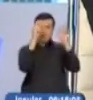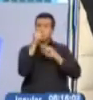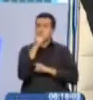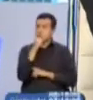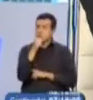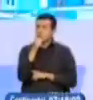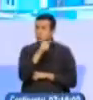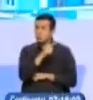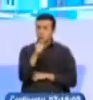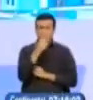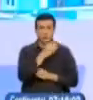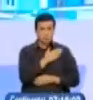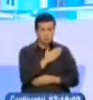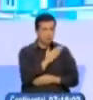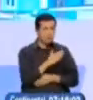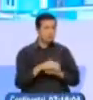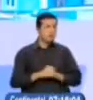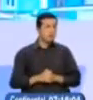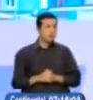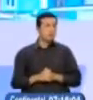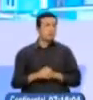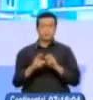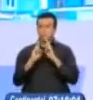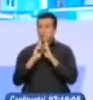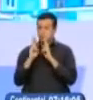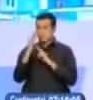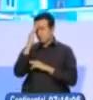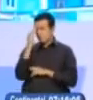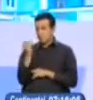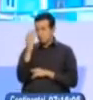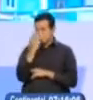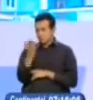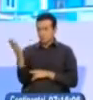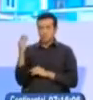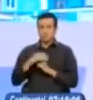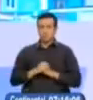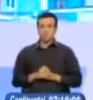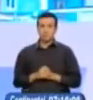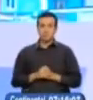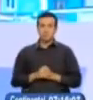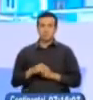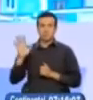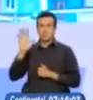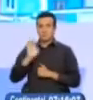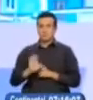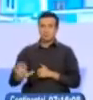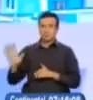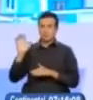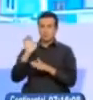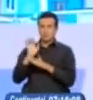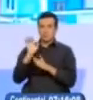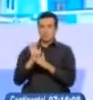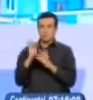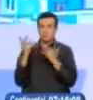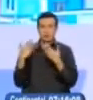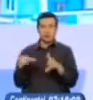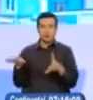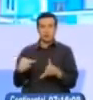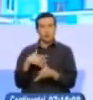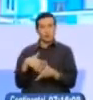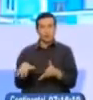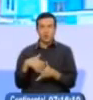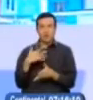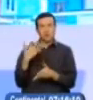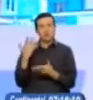día? Y yo respondo, y buenos días, diciendo que en el Ecuador hay un cuestionamiento y hay que